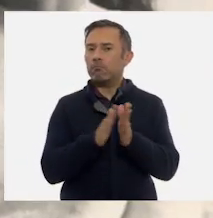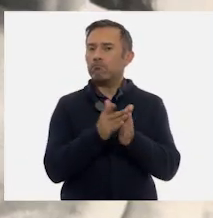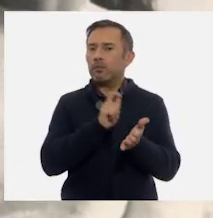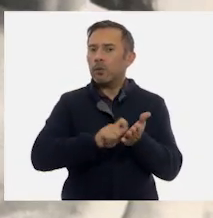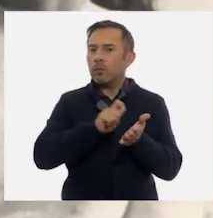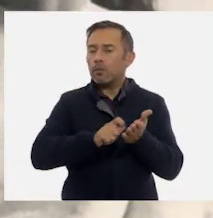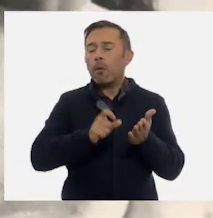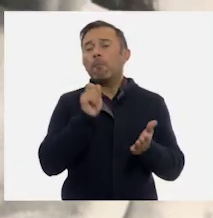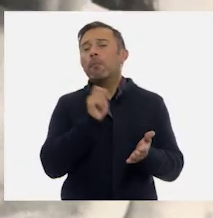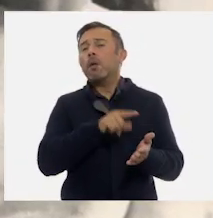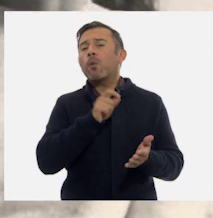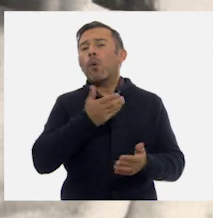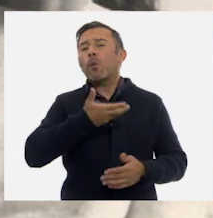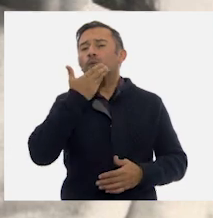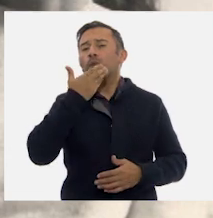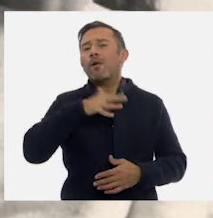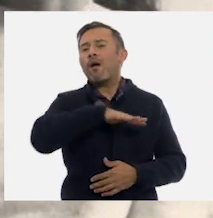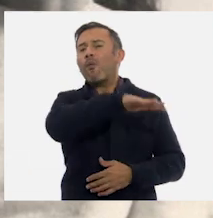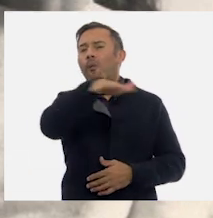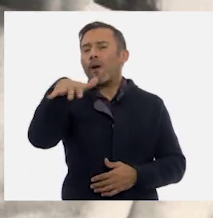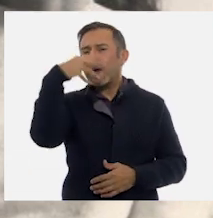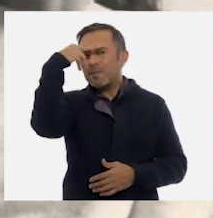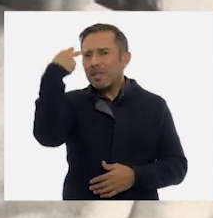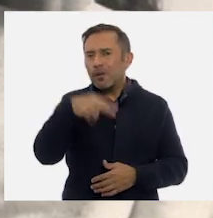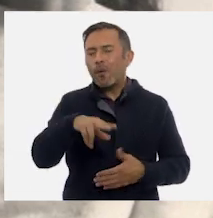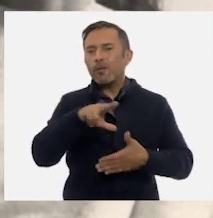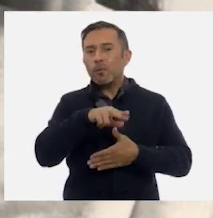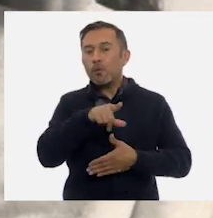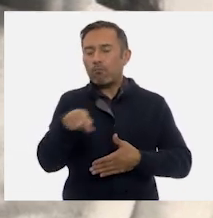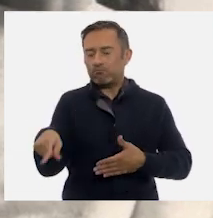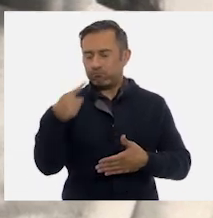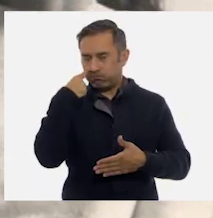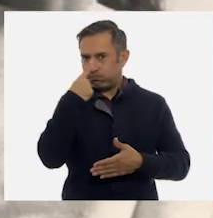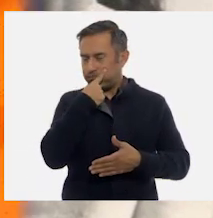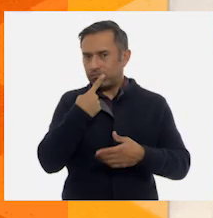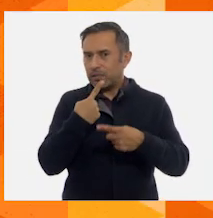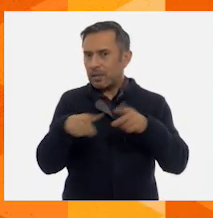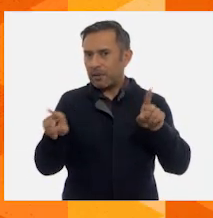a lo que se escribía en México y Latinoamérica.